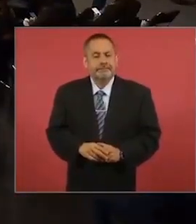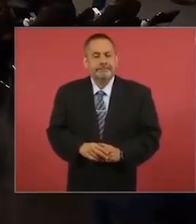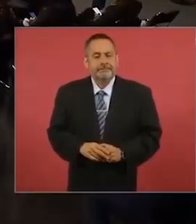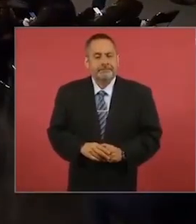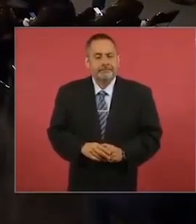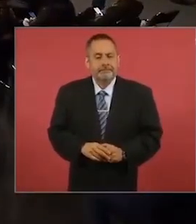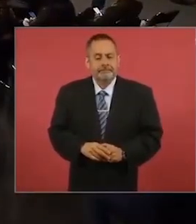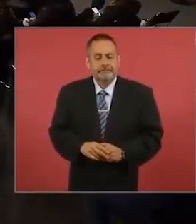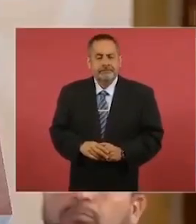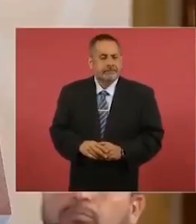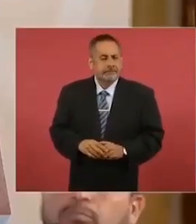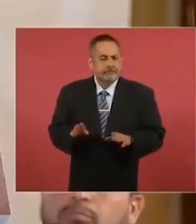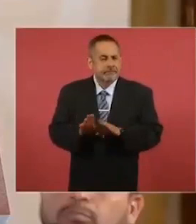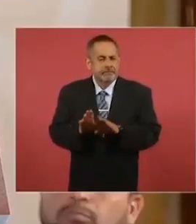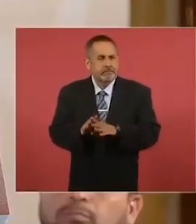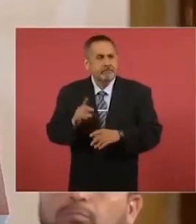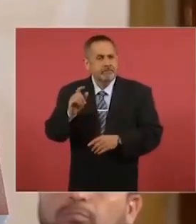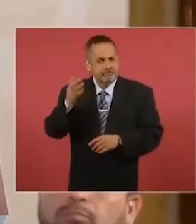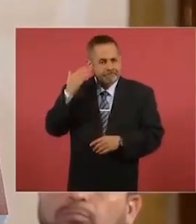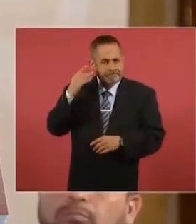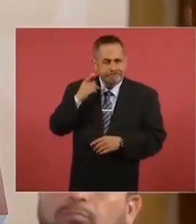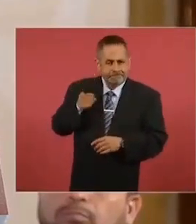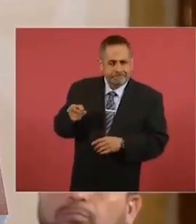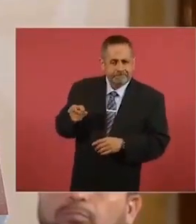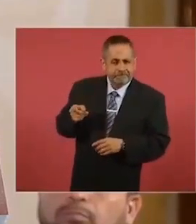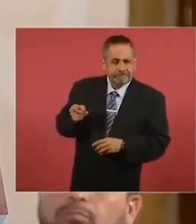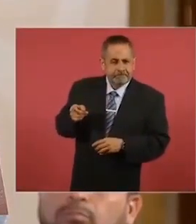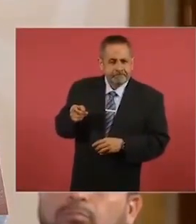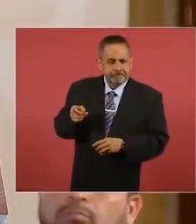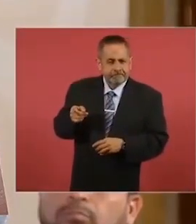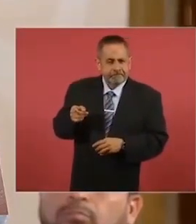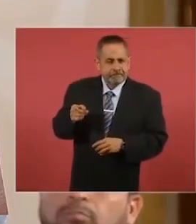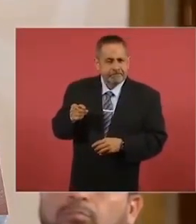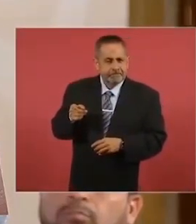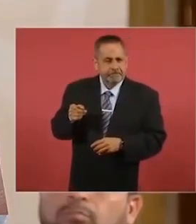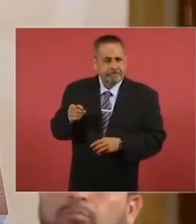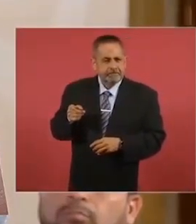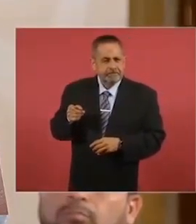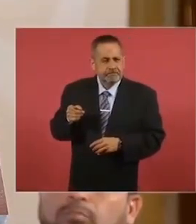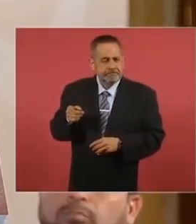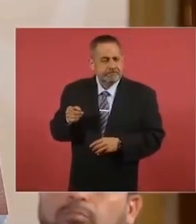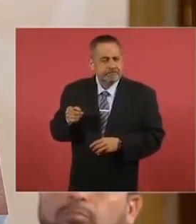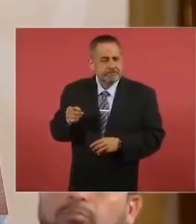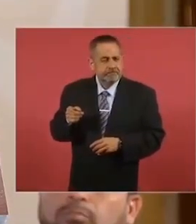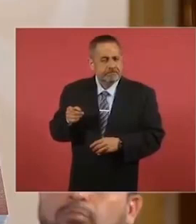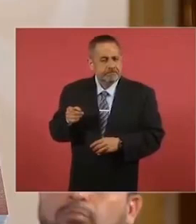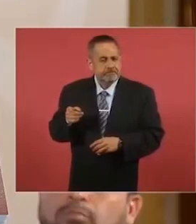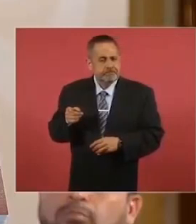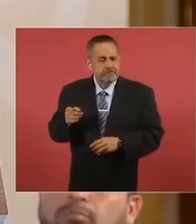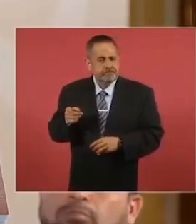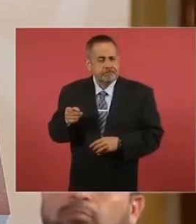que implique que trabajadores obtengan una pensión, digamos, equivalente al salario que percibían cuando laboraban en la